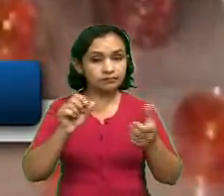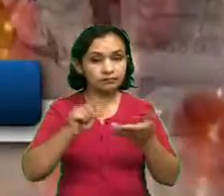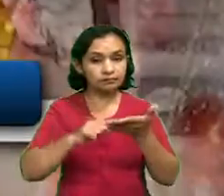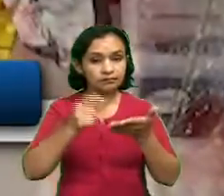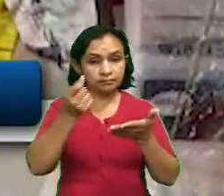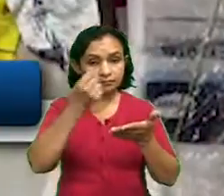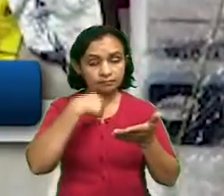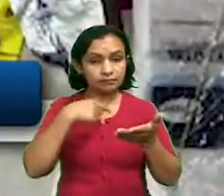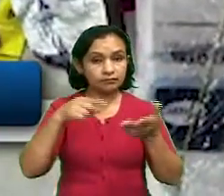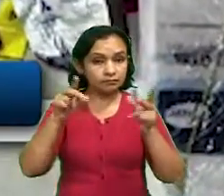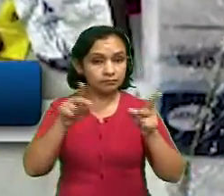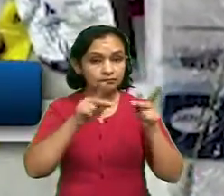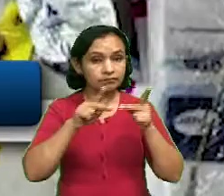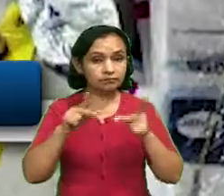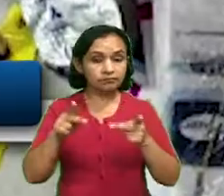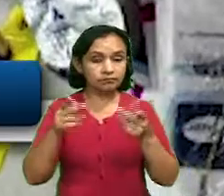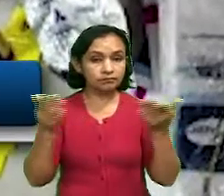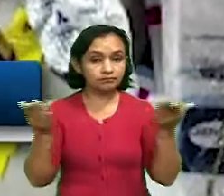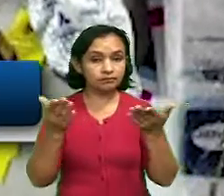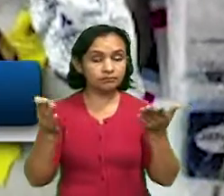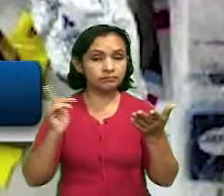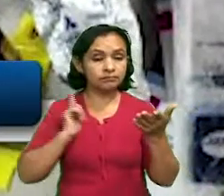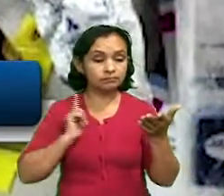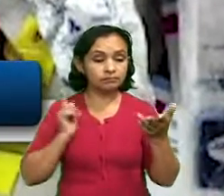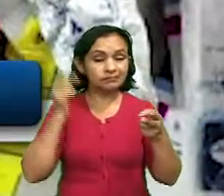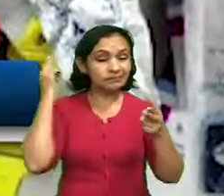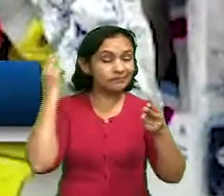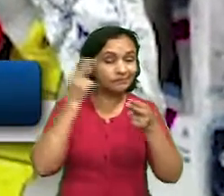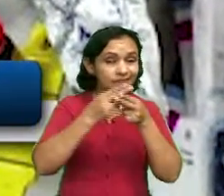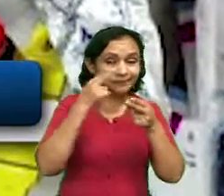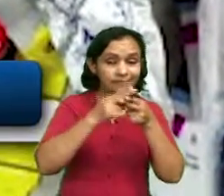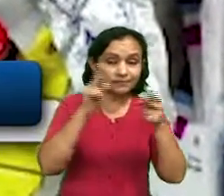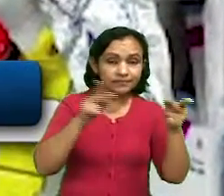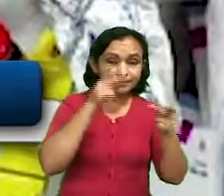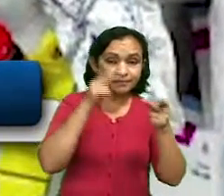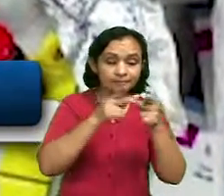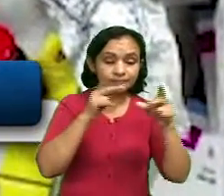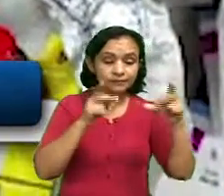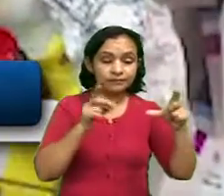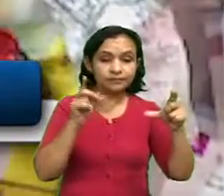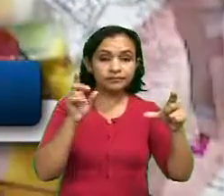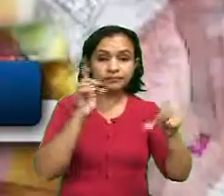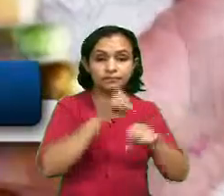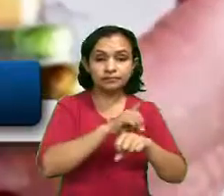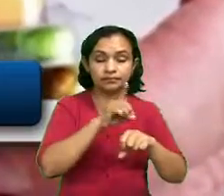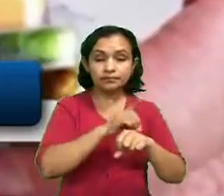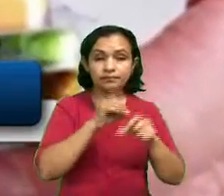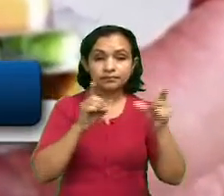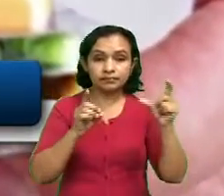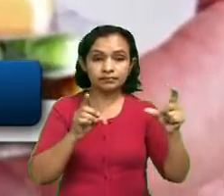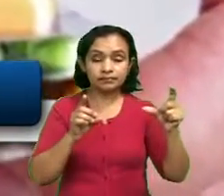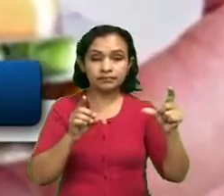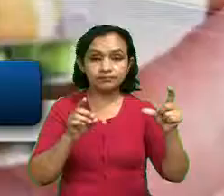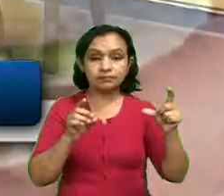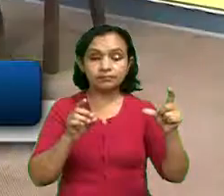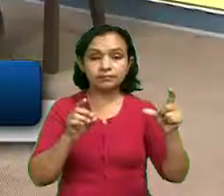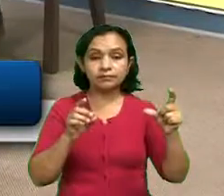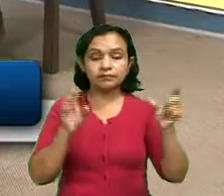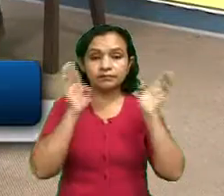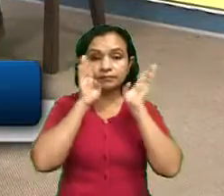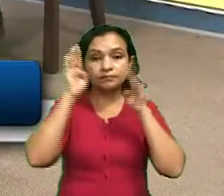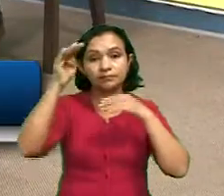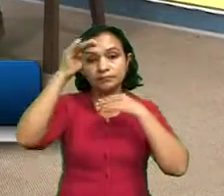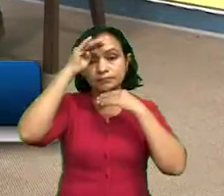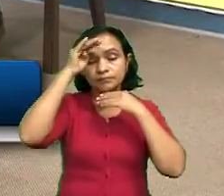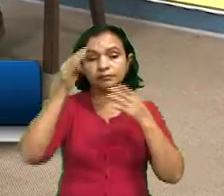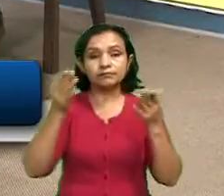da el farmacéutico y no ocupar el que le recetó el médico? Bueno, lo que pasa a veces con muchas clínicas privadas